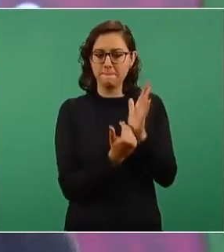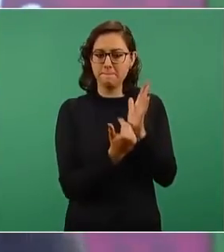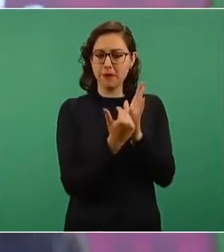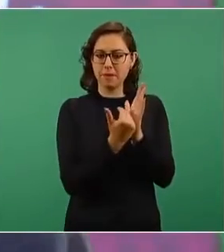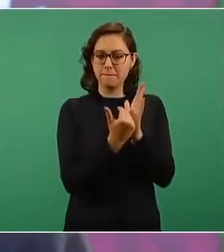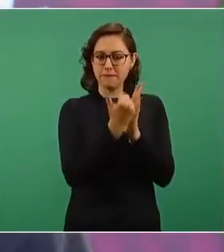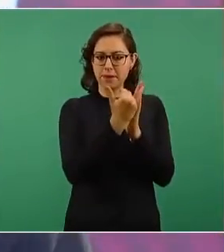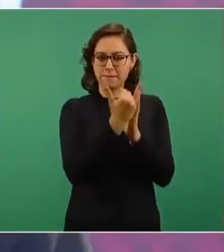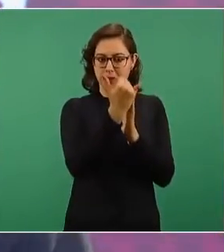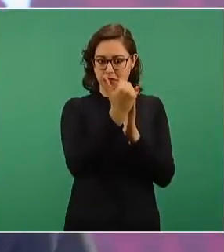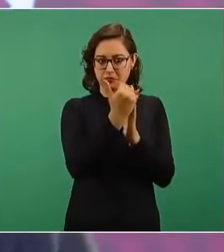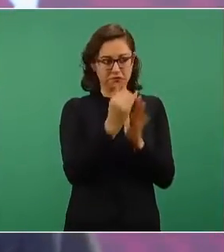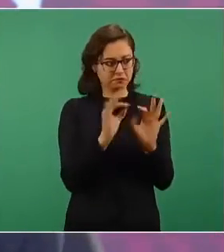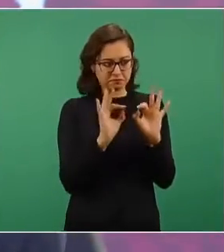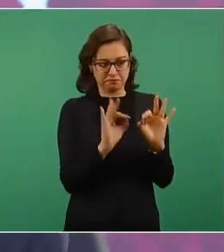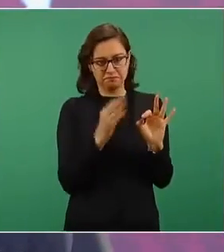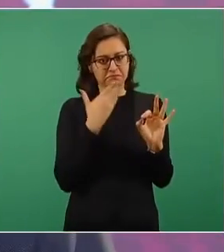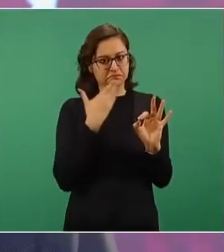Lo segundo,